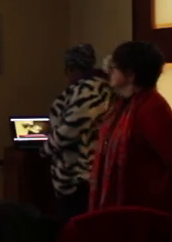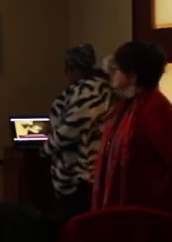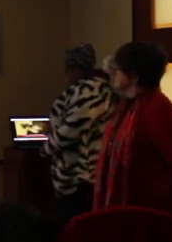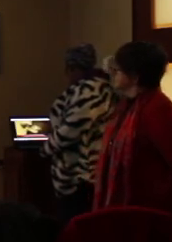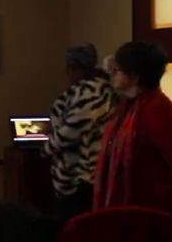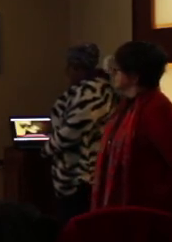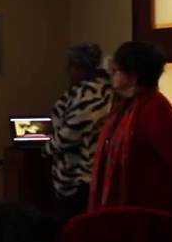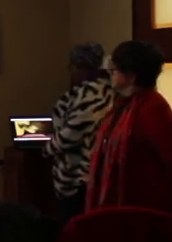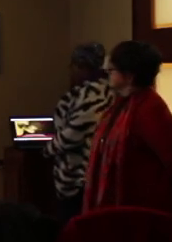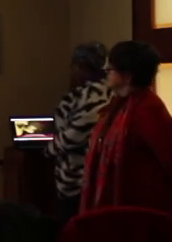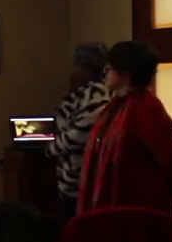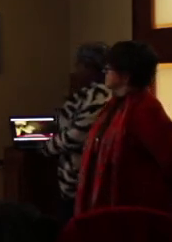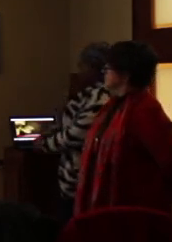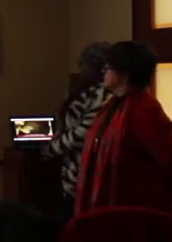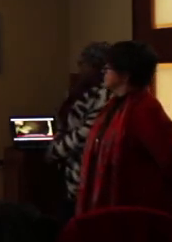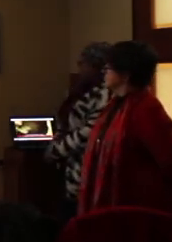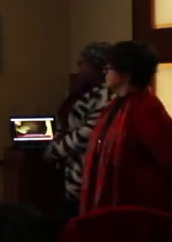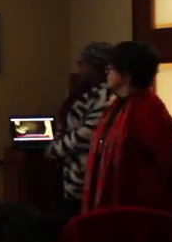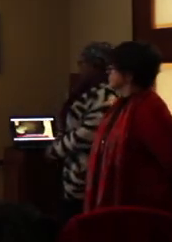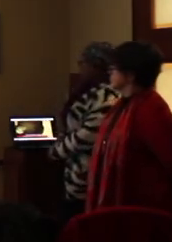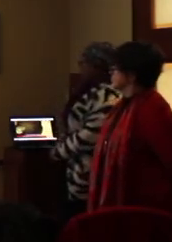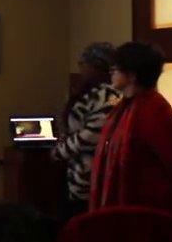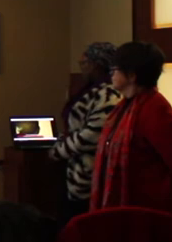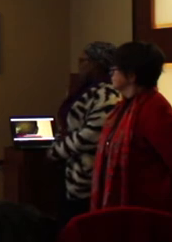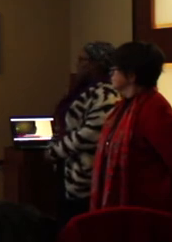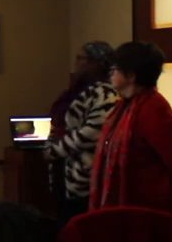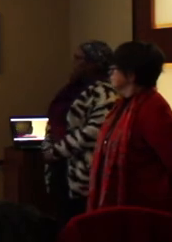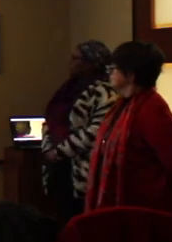Este es un conjunto de obras que